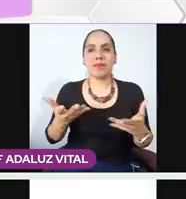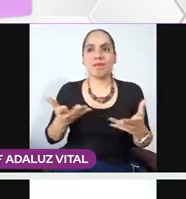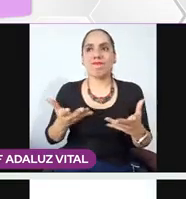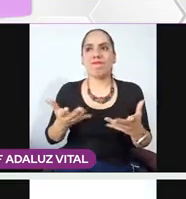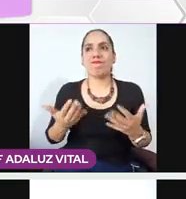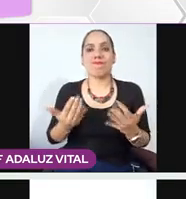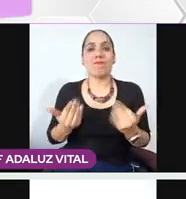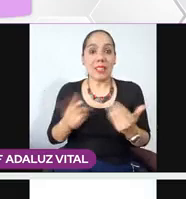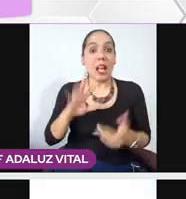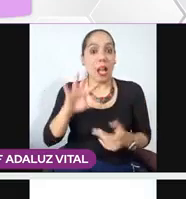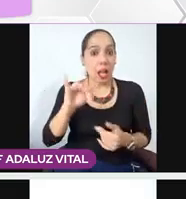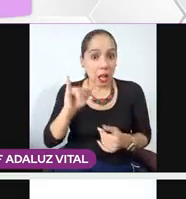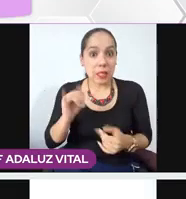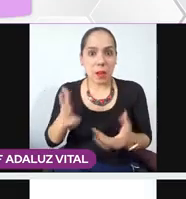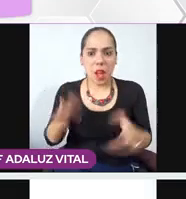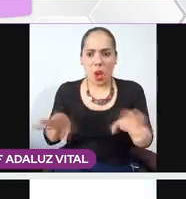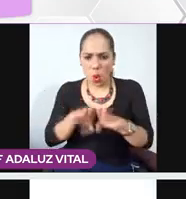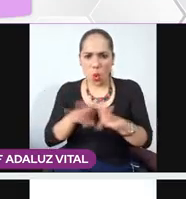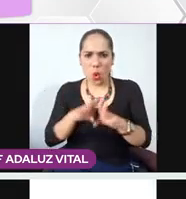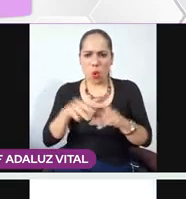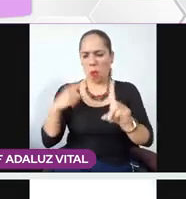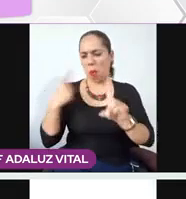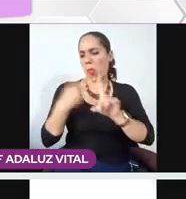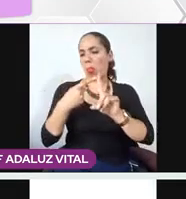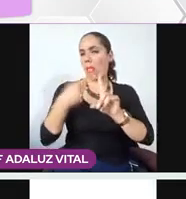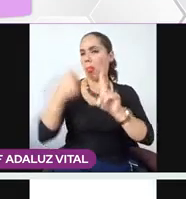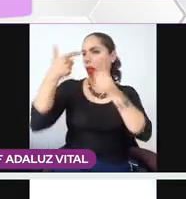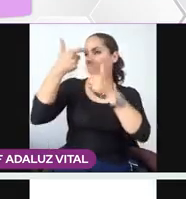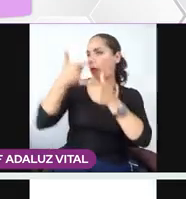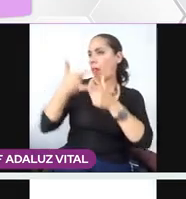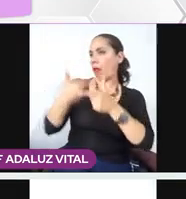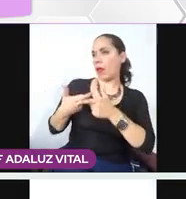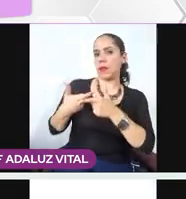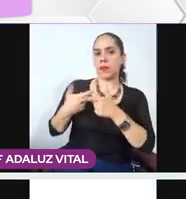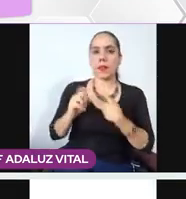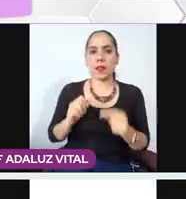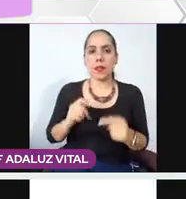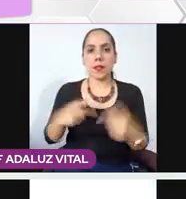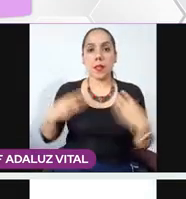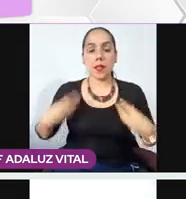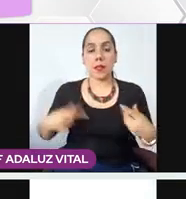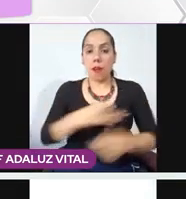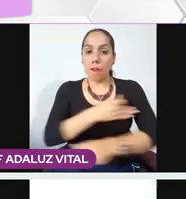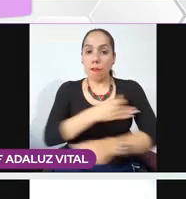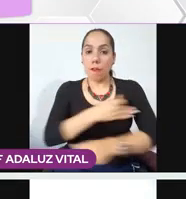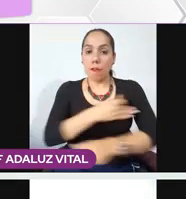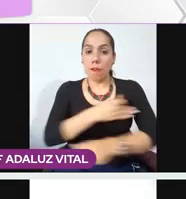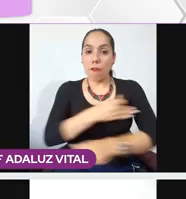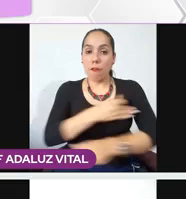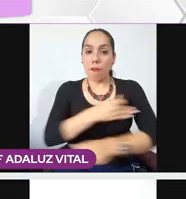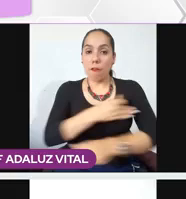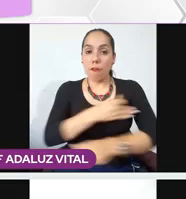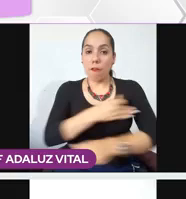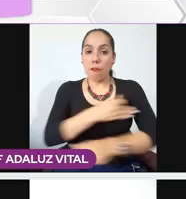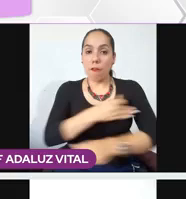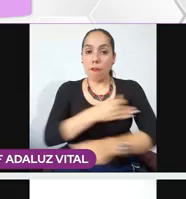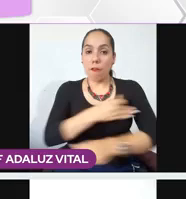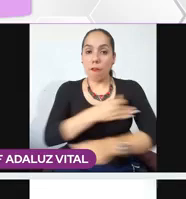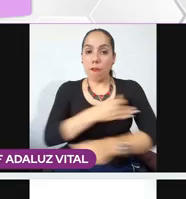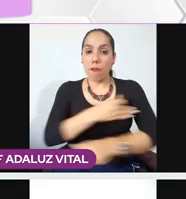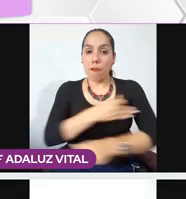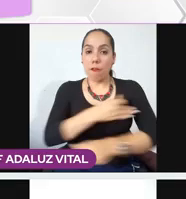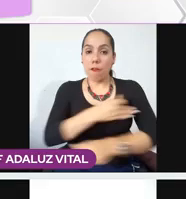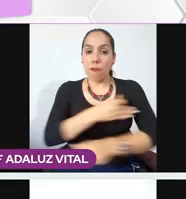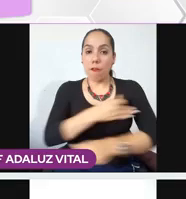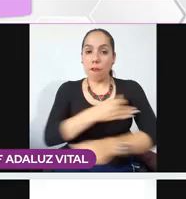familias monoparentales, ¿no? Hablamos mucho de la poca resiliencia, la mejor que hay en las, pues